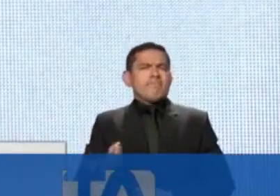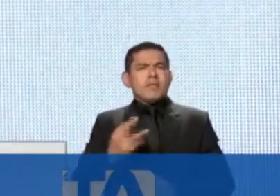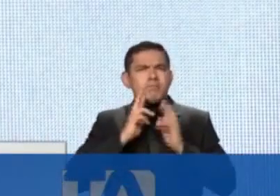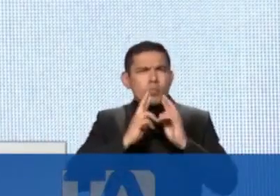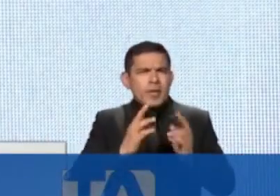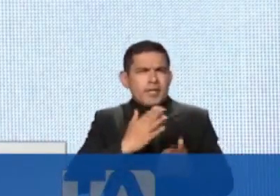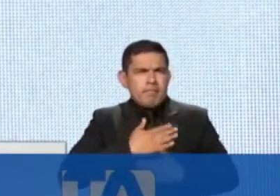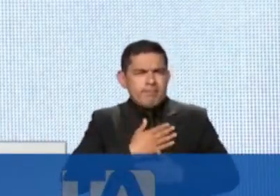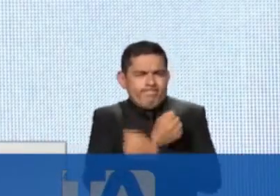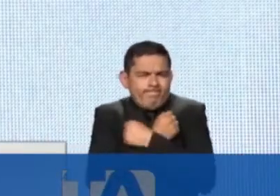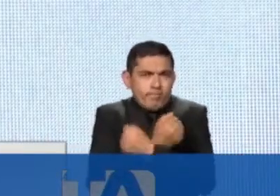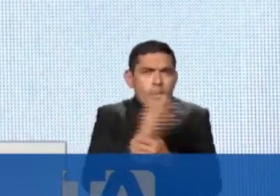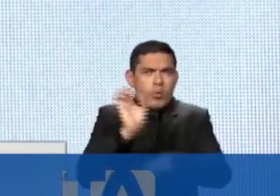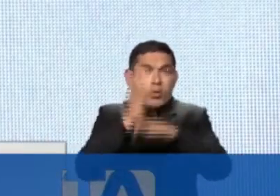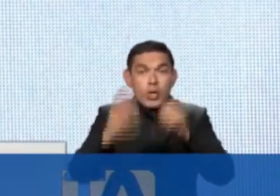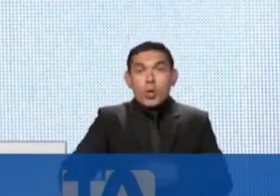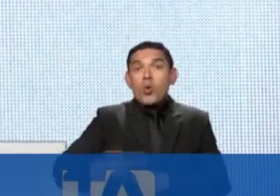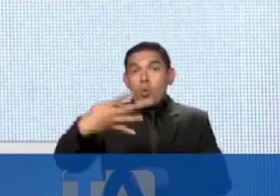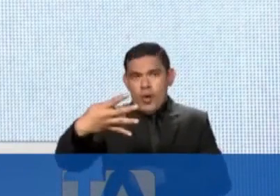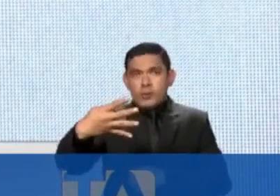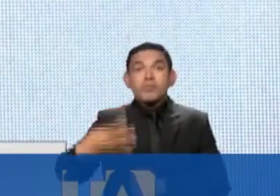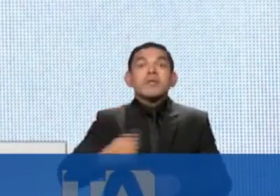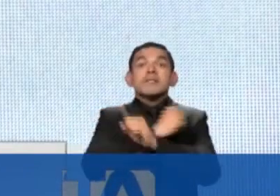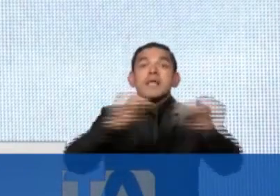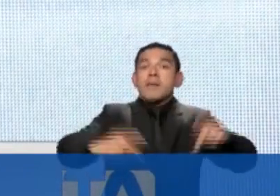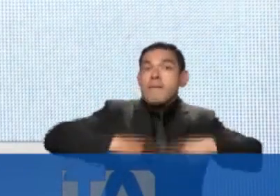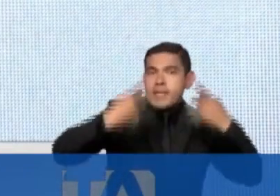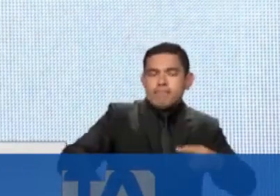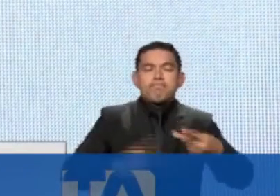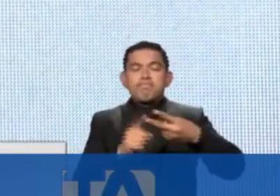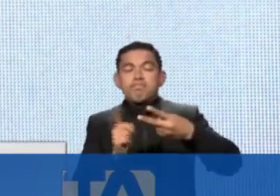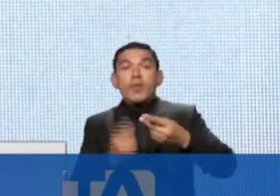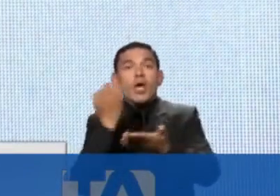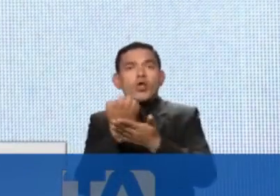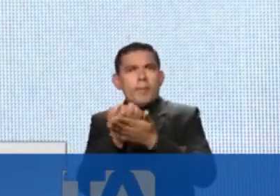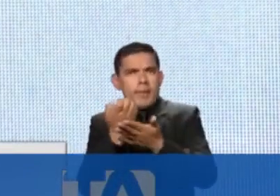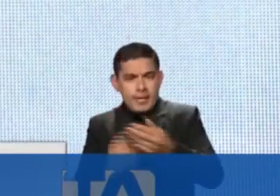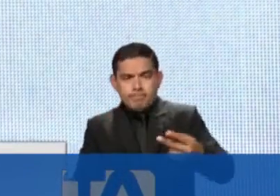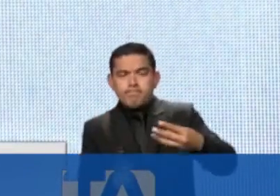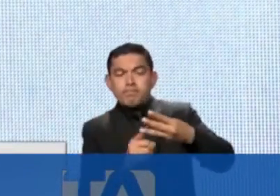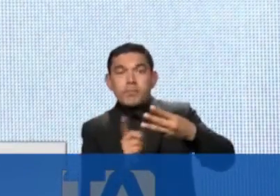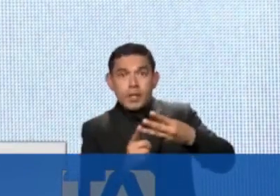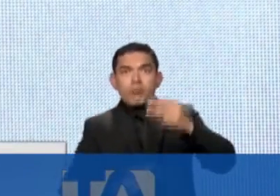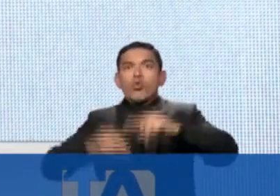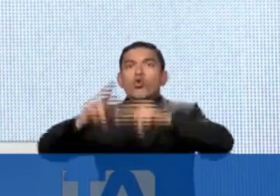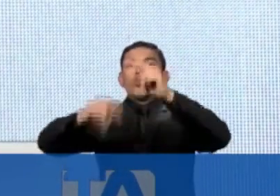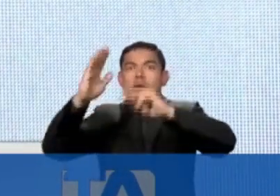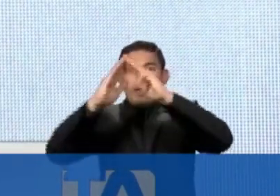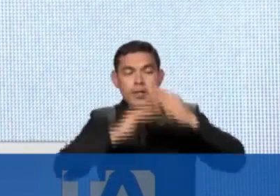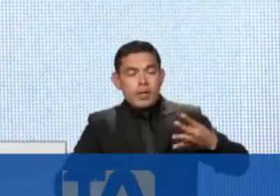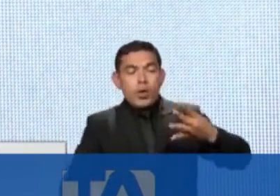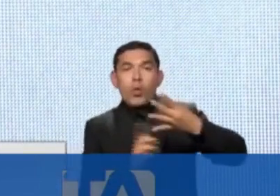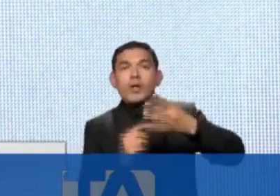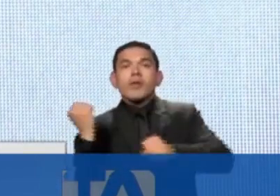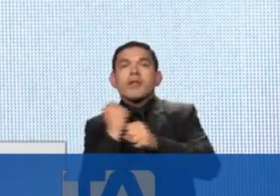en cuatro ejes lo primero salvar las vidas lo segundo lo económico lo tercero la infraestructura y lo cuarto